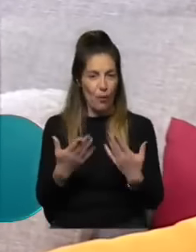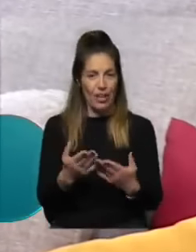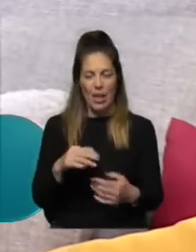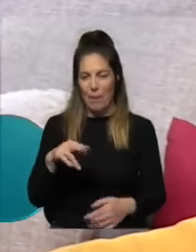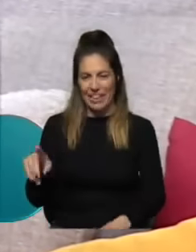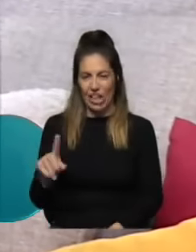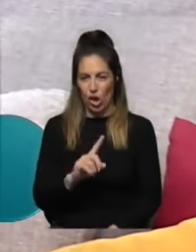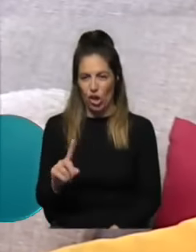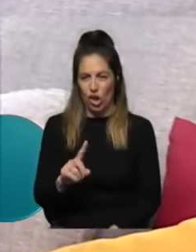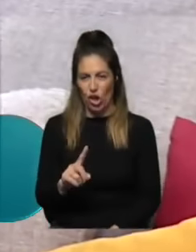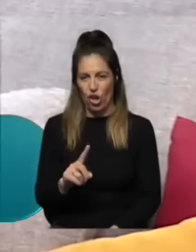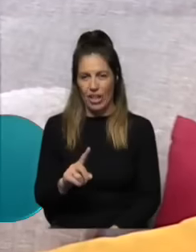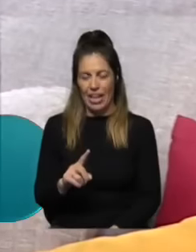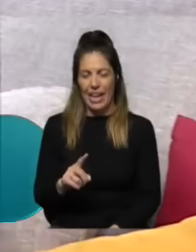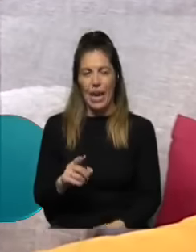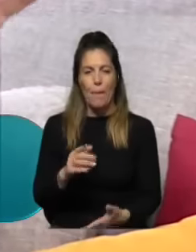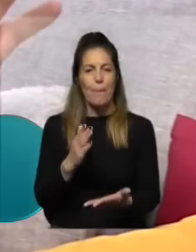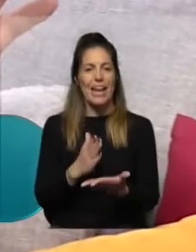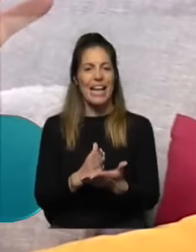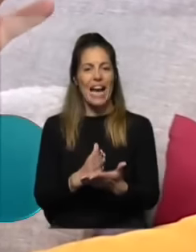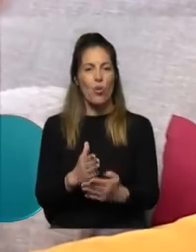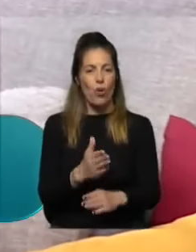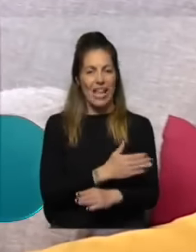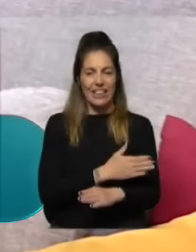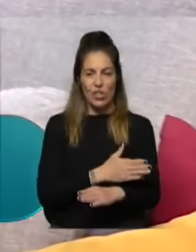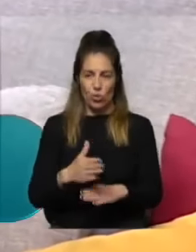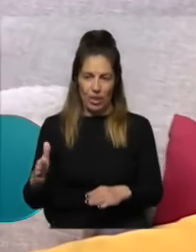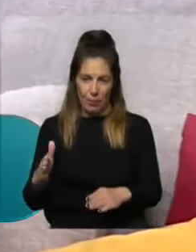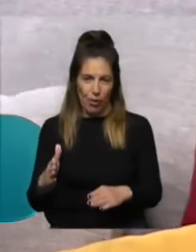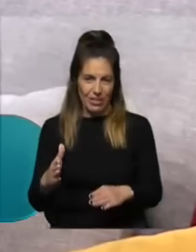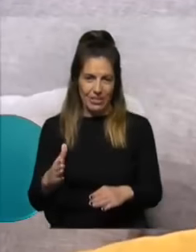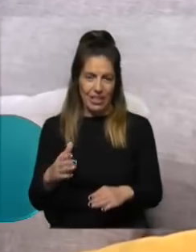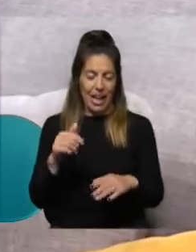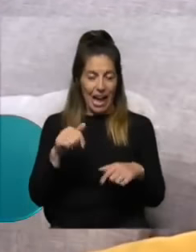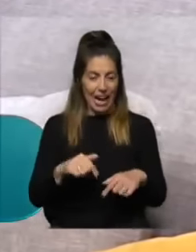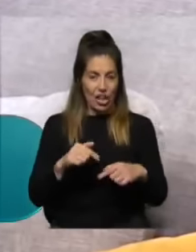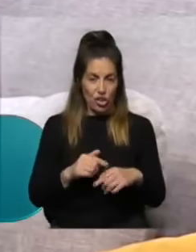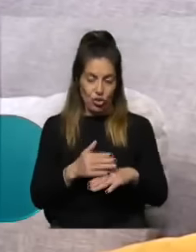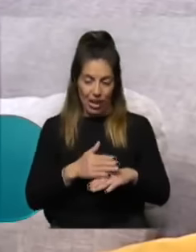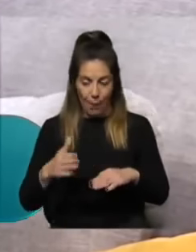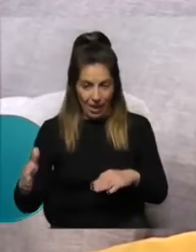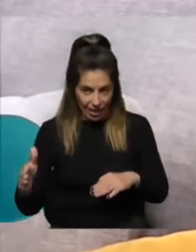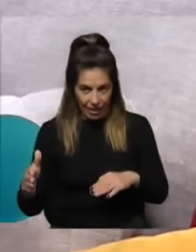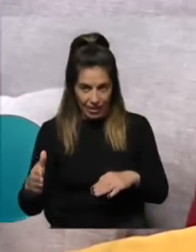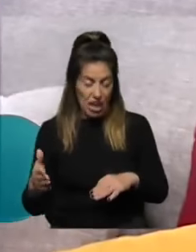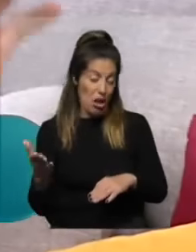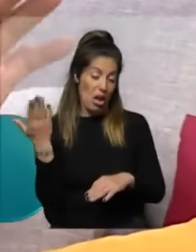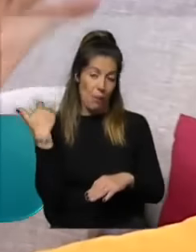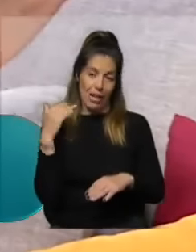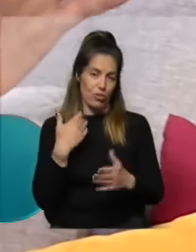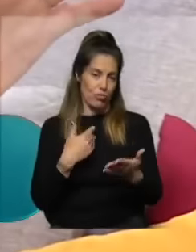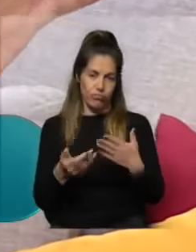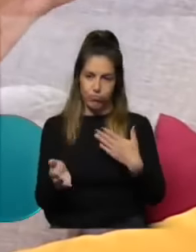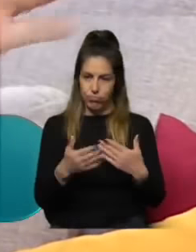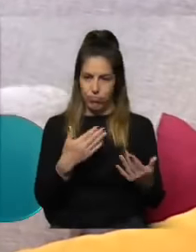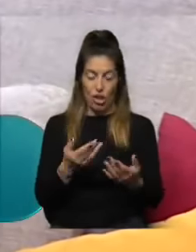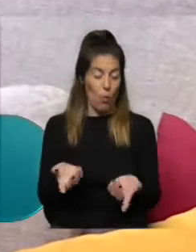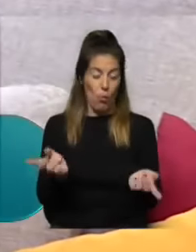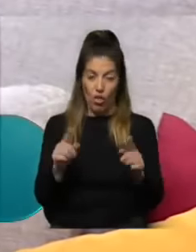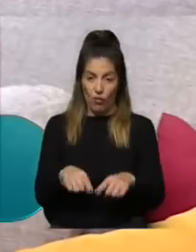Es decir, es marcar un antes y un después sanamente. Es decir, aquí estoy yo de acá para adelante. Lo que pasó, pasó. El tiempo de atrás no puedo